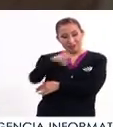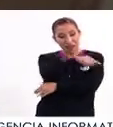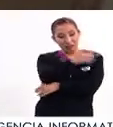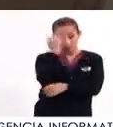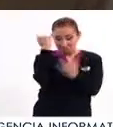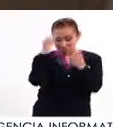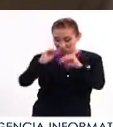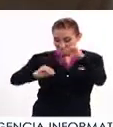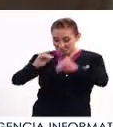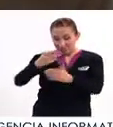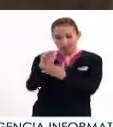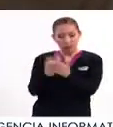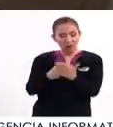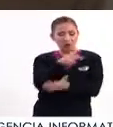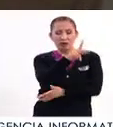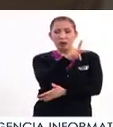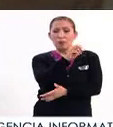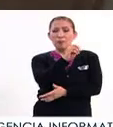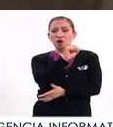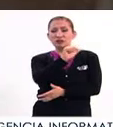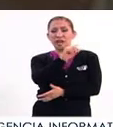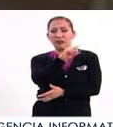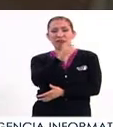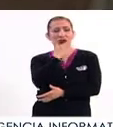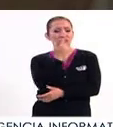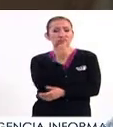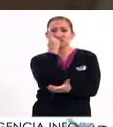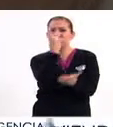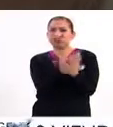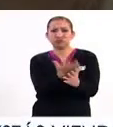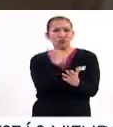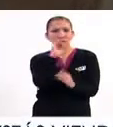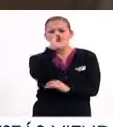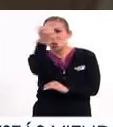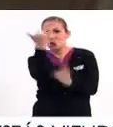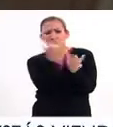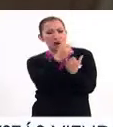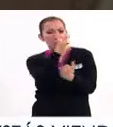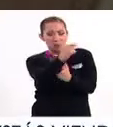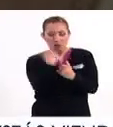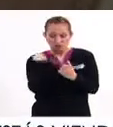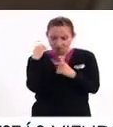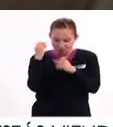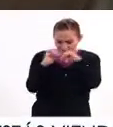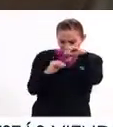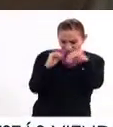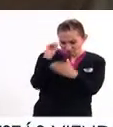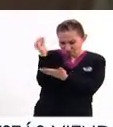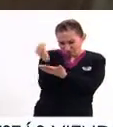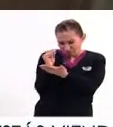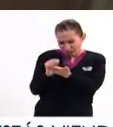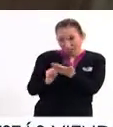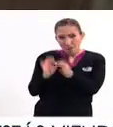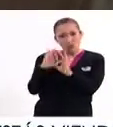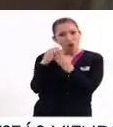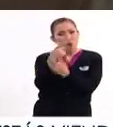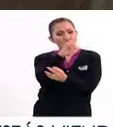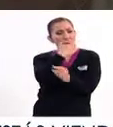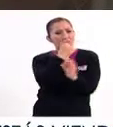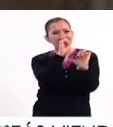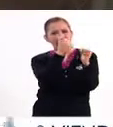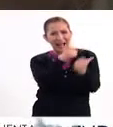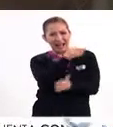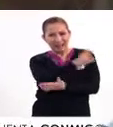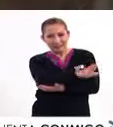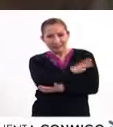porque es, digamos que un artista que experimenta con distintas técnicas, va de la litografía. Él empieza como